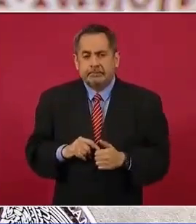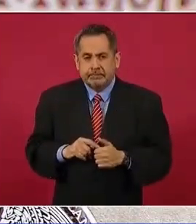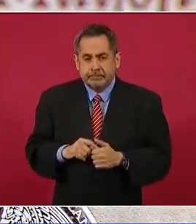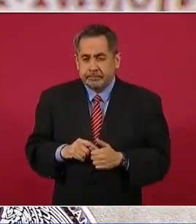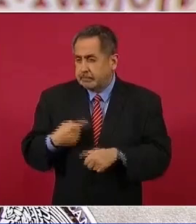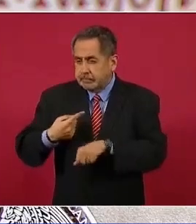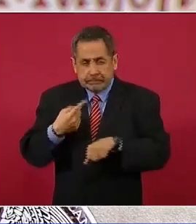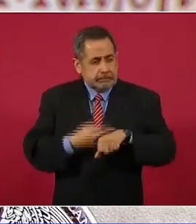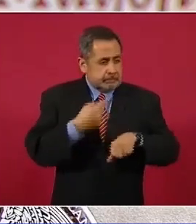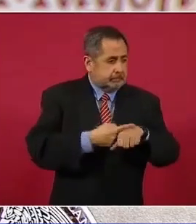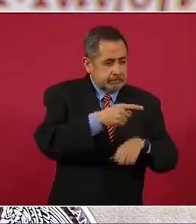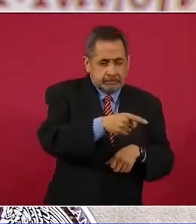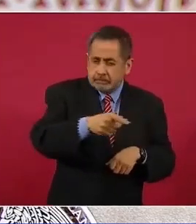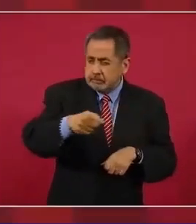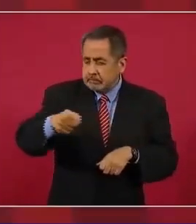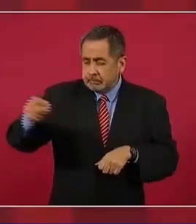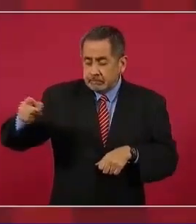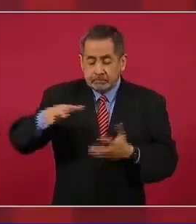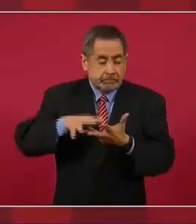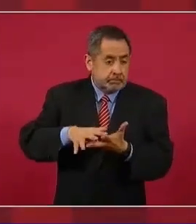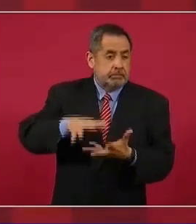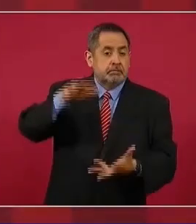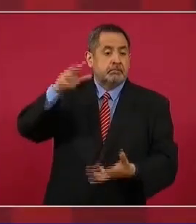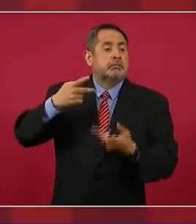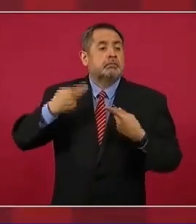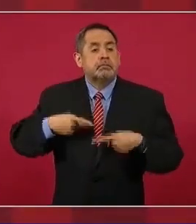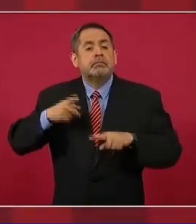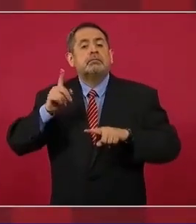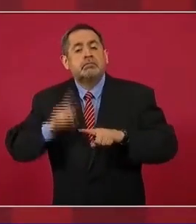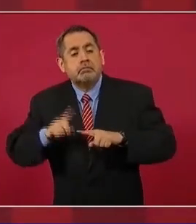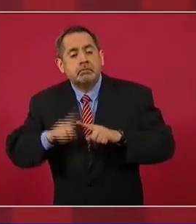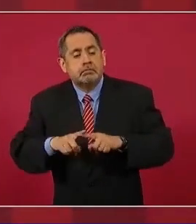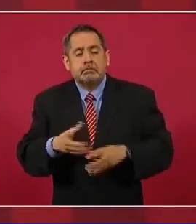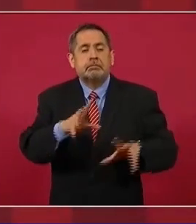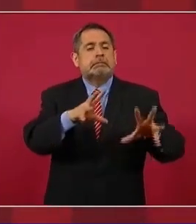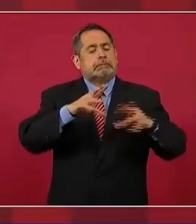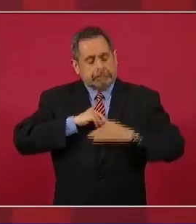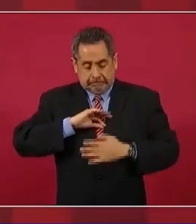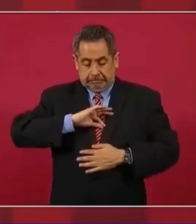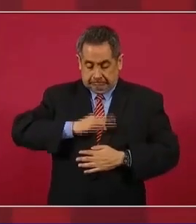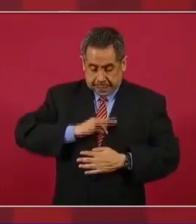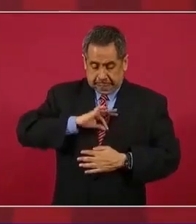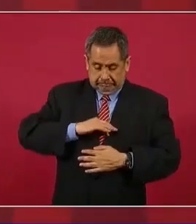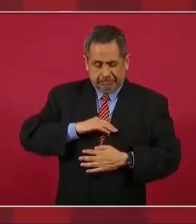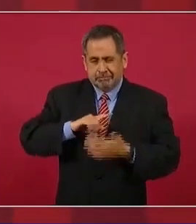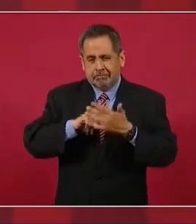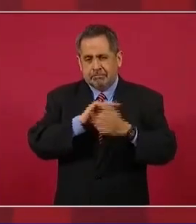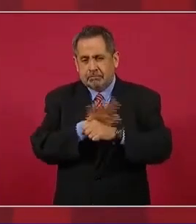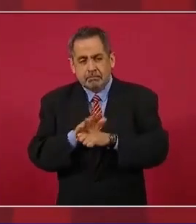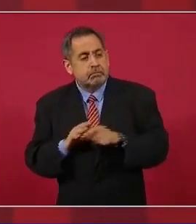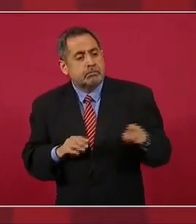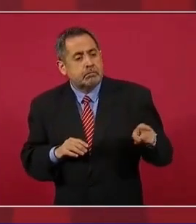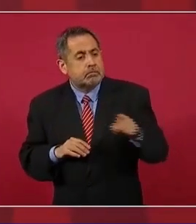la enorme mayoría, afortunadamente la enorme mayoría de las personas que se infectan por el virus SARS-CoV-2 no